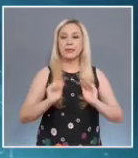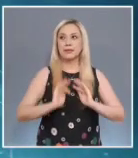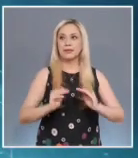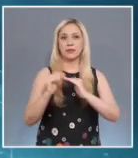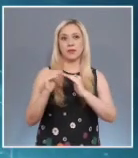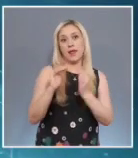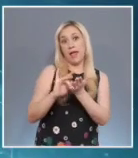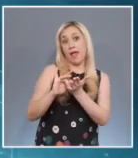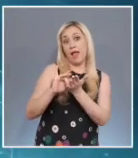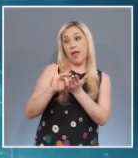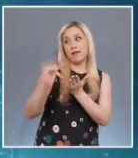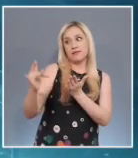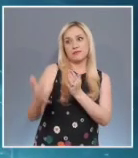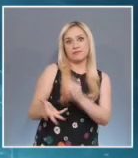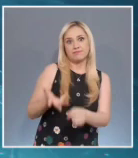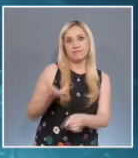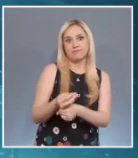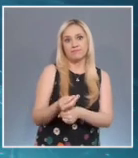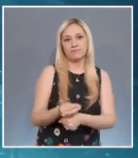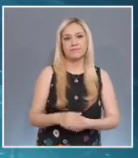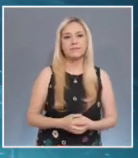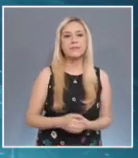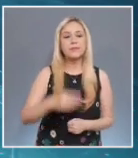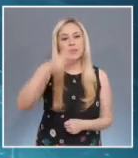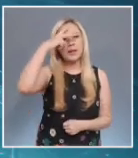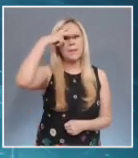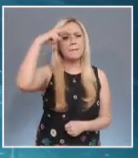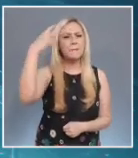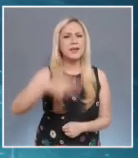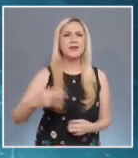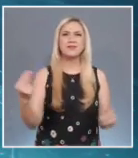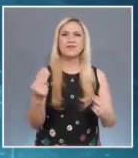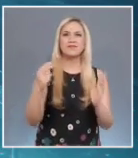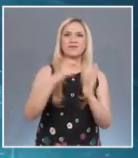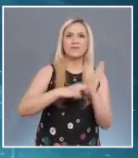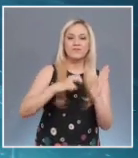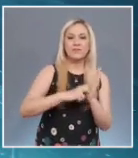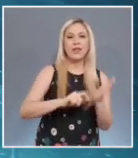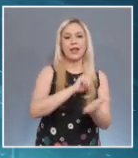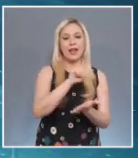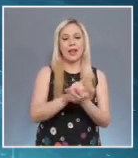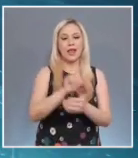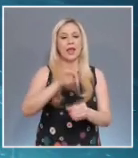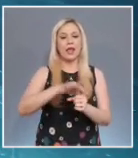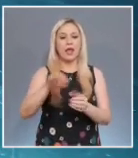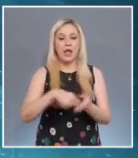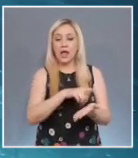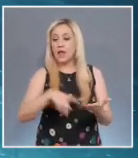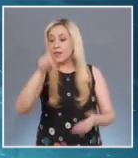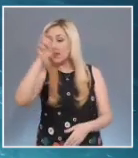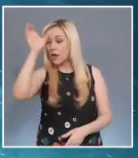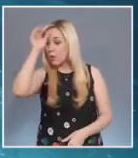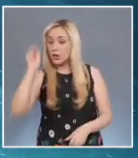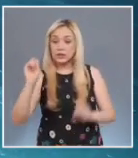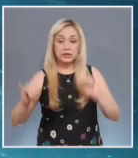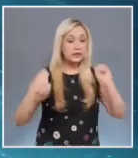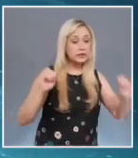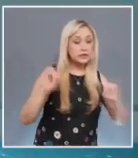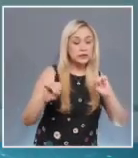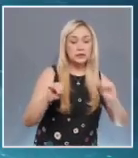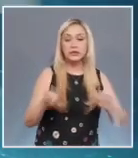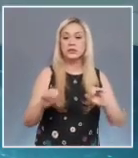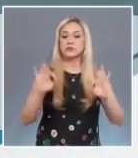México requiere una reforma electoral prudente, racional y de consenso, asegura el magistrado Felipe de la Mata